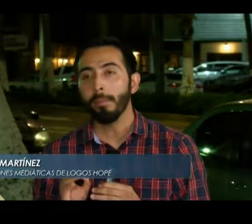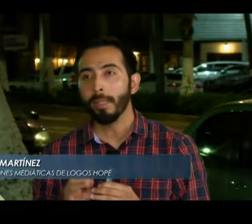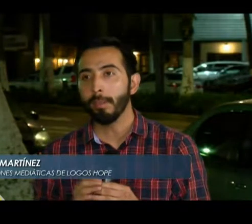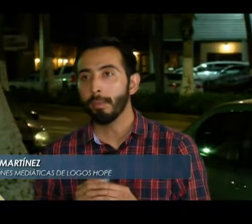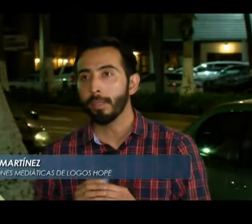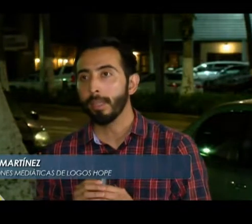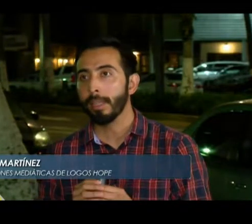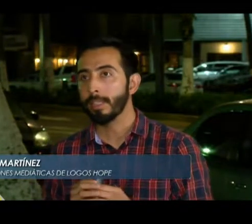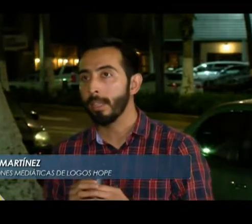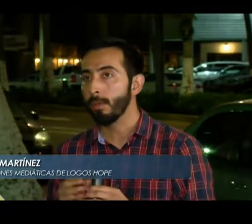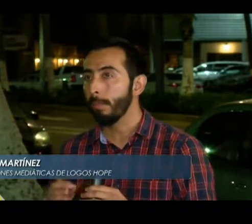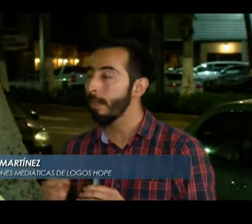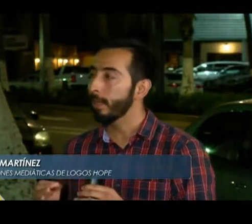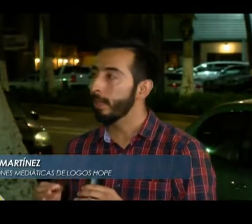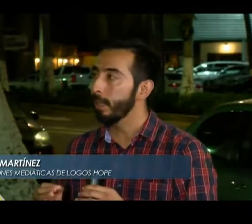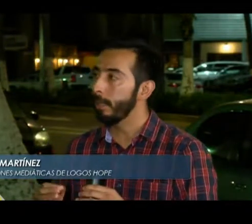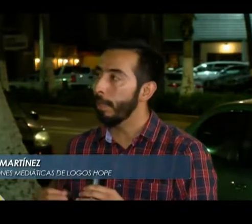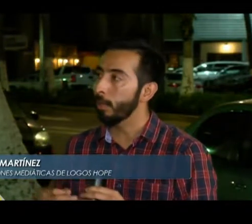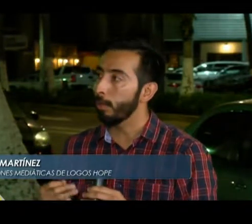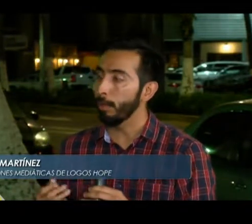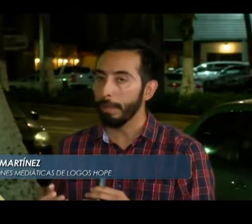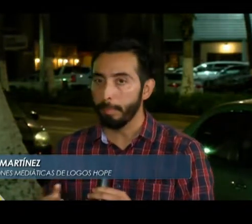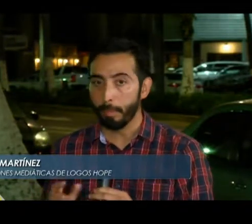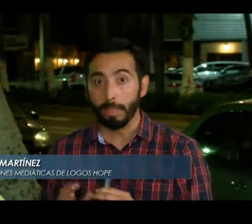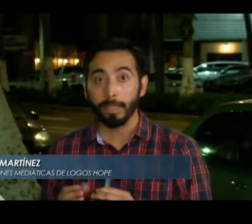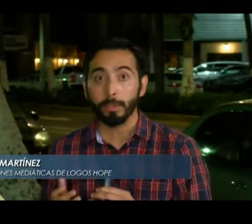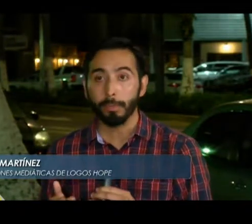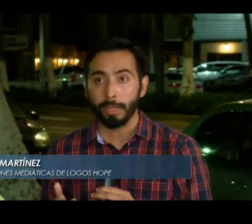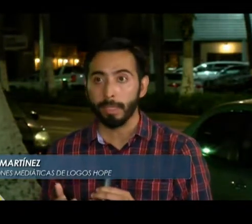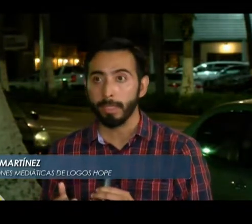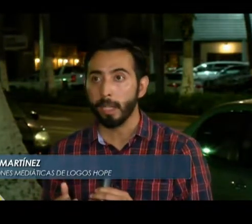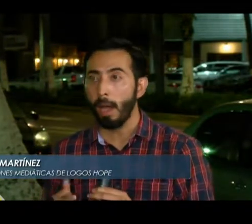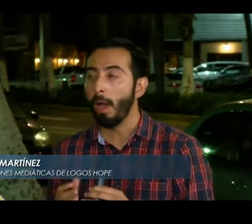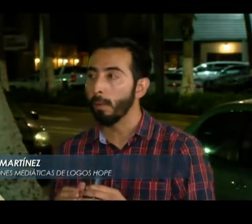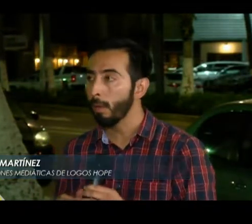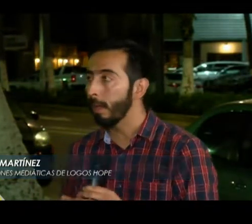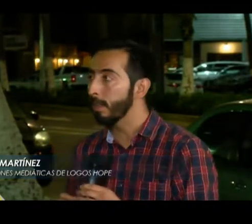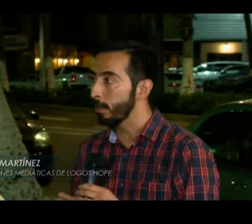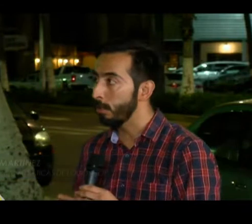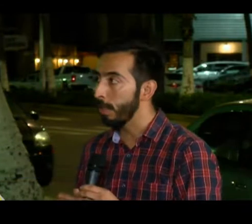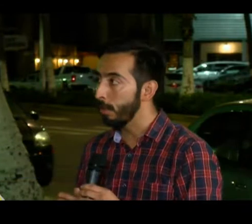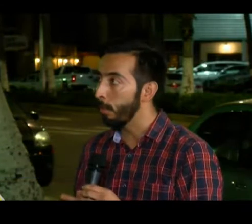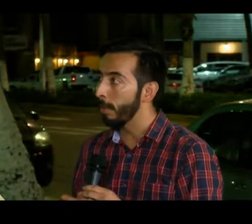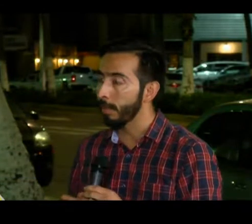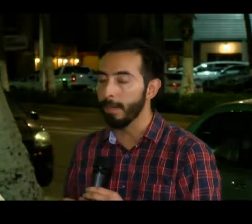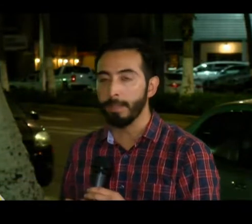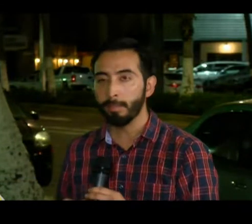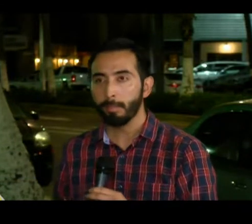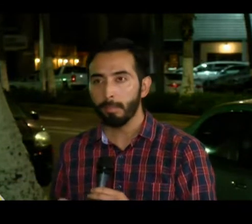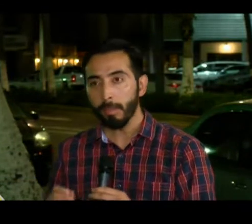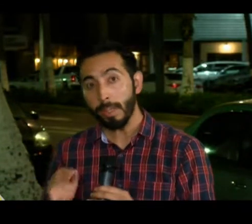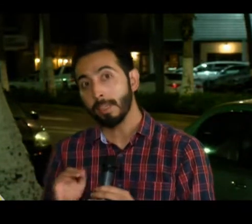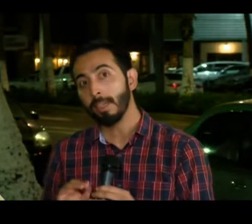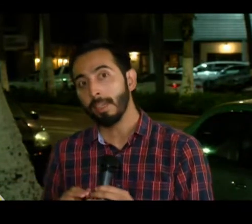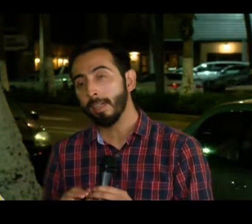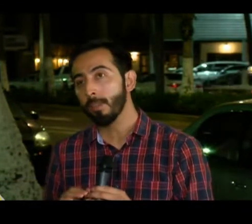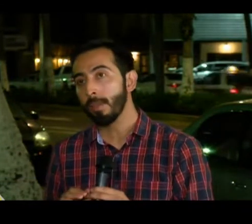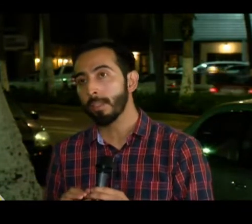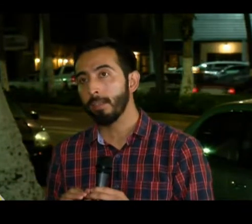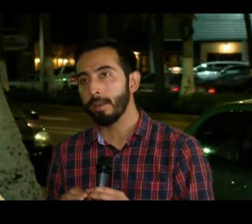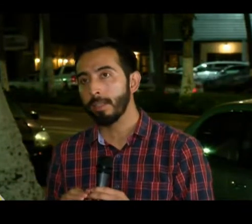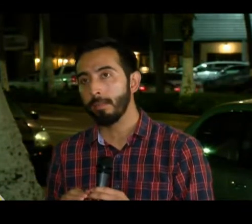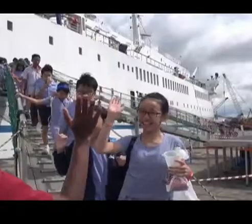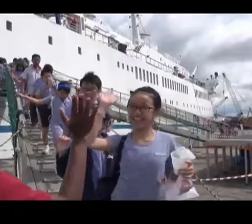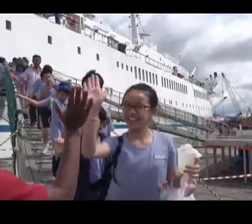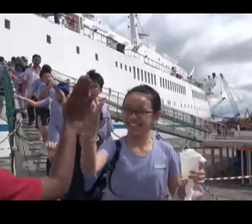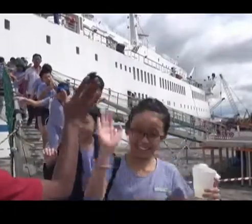es igualmente importante es la ayuda práctica que el barco provee, porque de hecho pertenece a una organización de ayuda humanitaria. Así que en cada